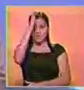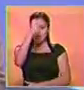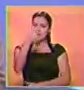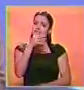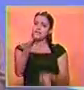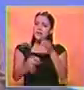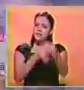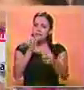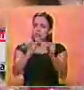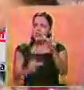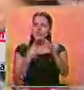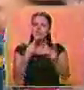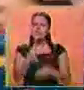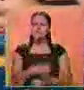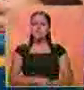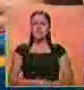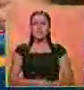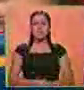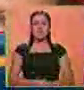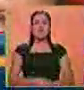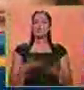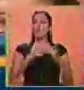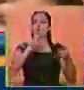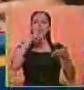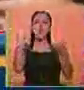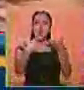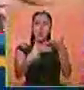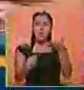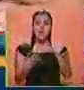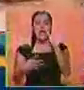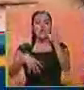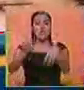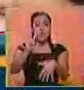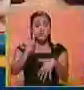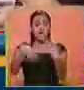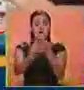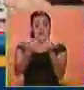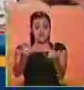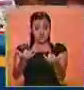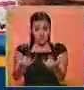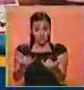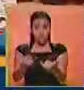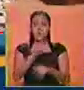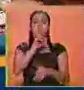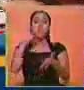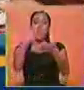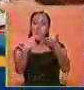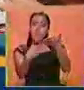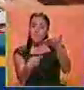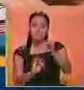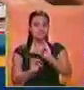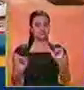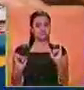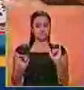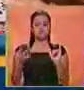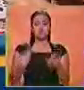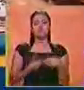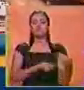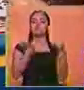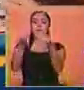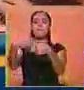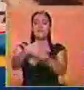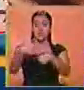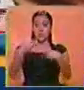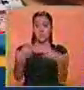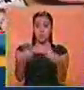Escuchemos parte de sus declaraciones. Están todos los nombres, las 14 haciendas hasta ahora tienen nombres. Yo se las voy a entregar al